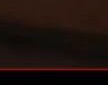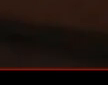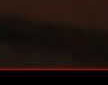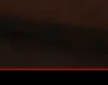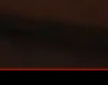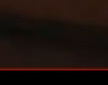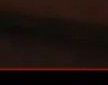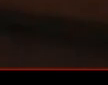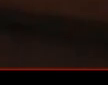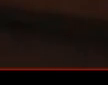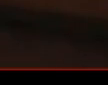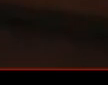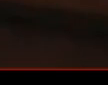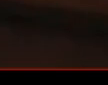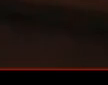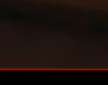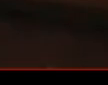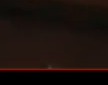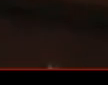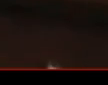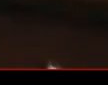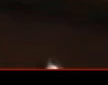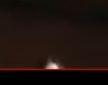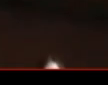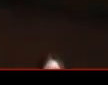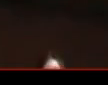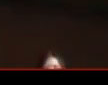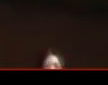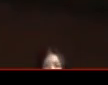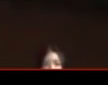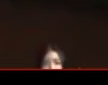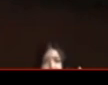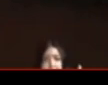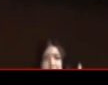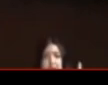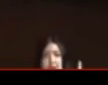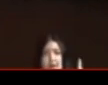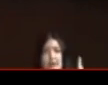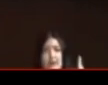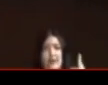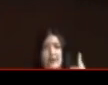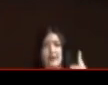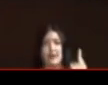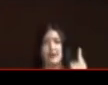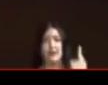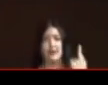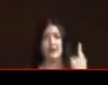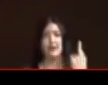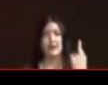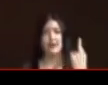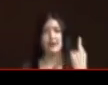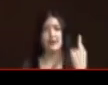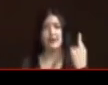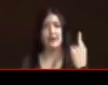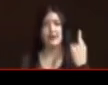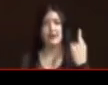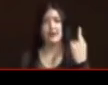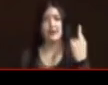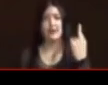y Colombia en el 2022, de los cuales 1.075 millones de dólares corresponde a lo que exportamos